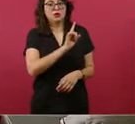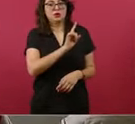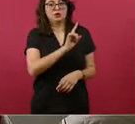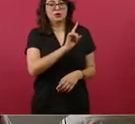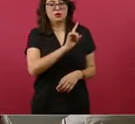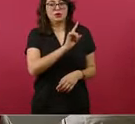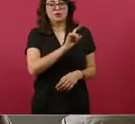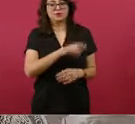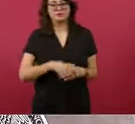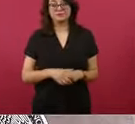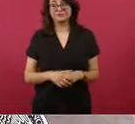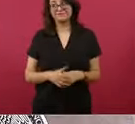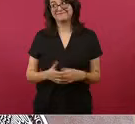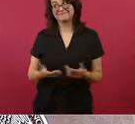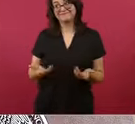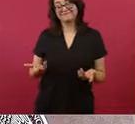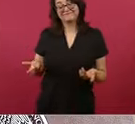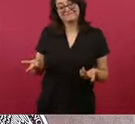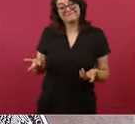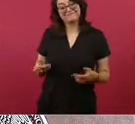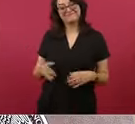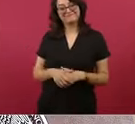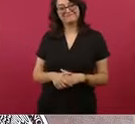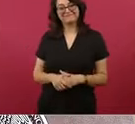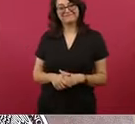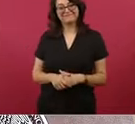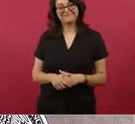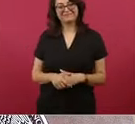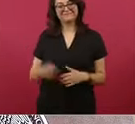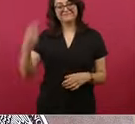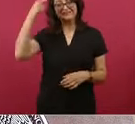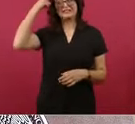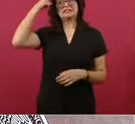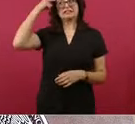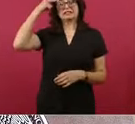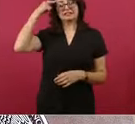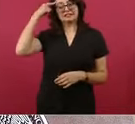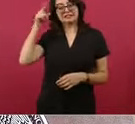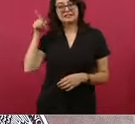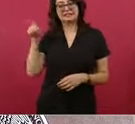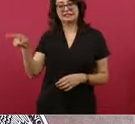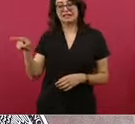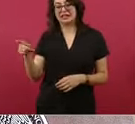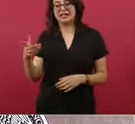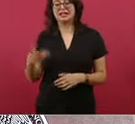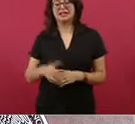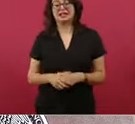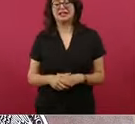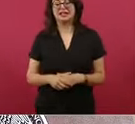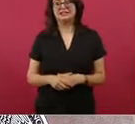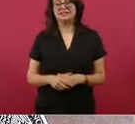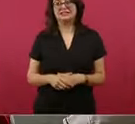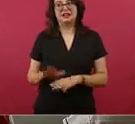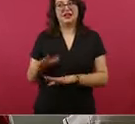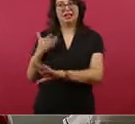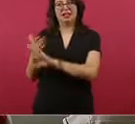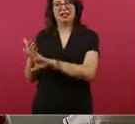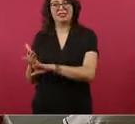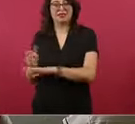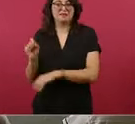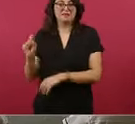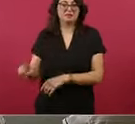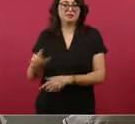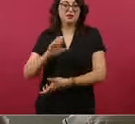Ay, bueno, perdónenlo, lo traicionó el subconsciente. Este es el resbalón de la semana. Y por